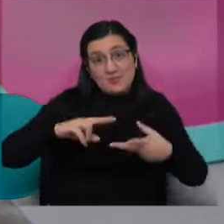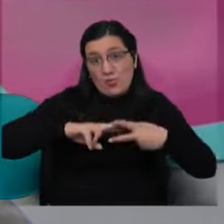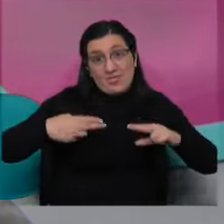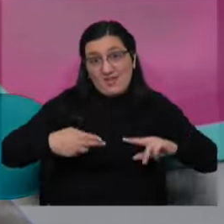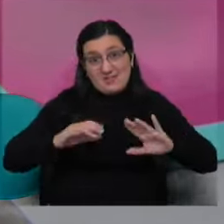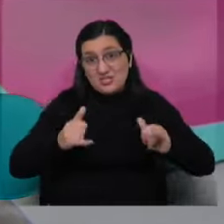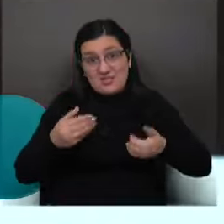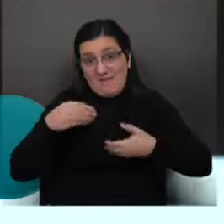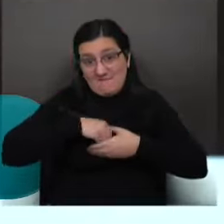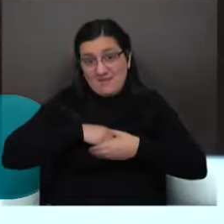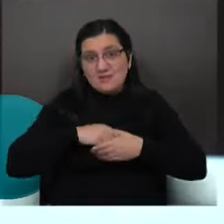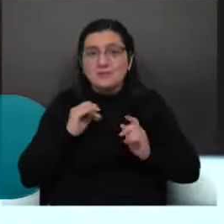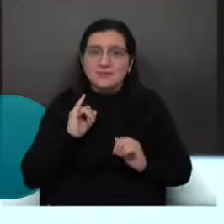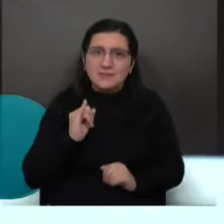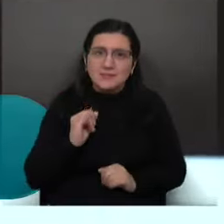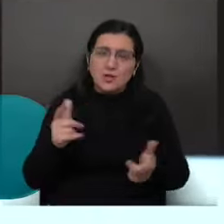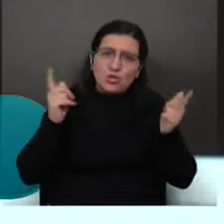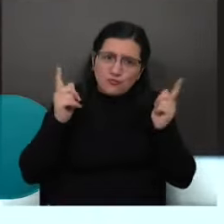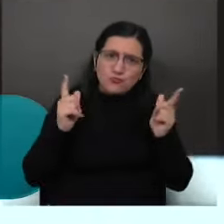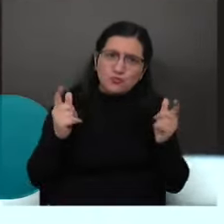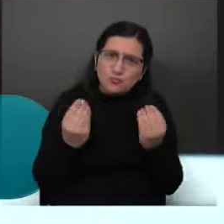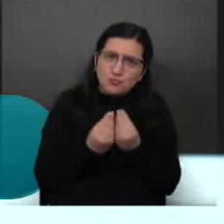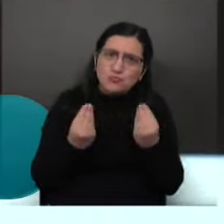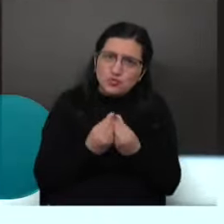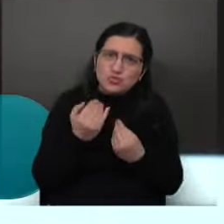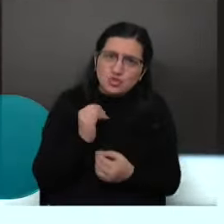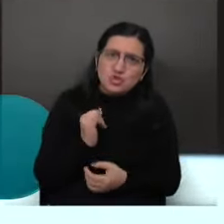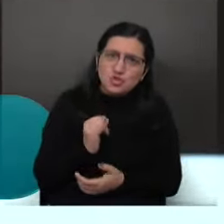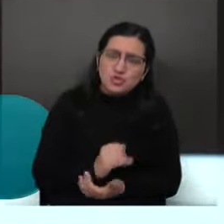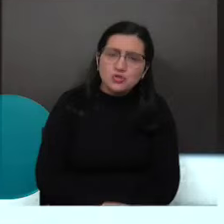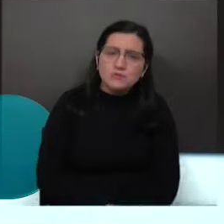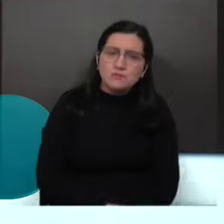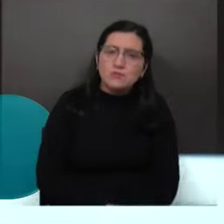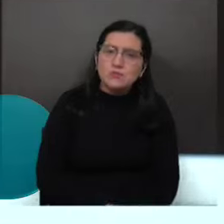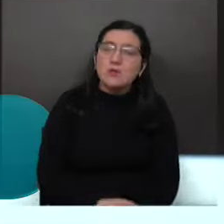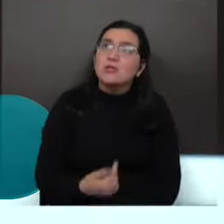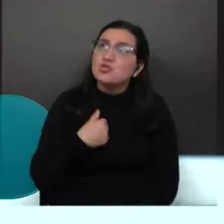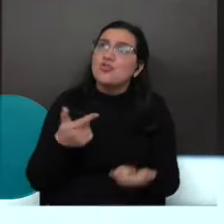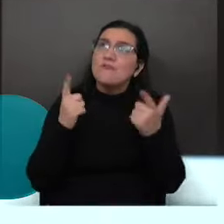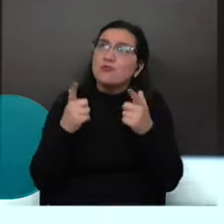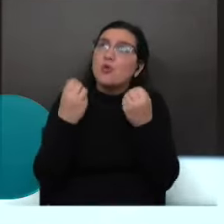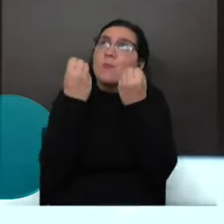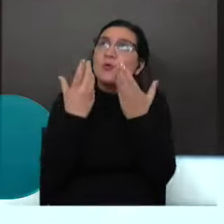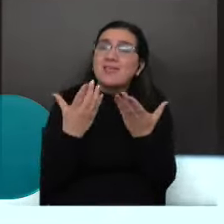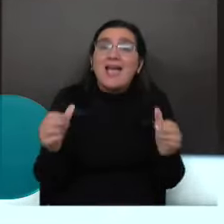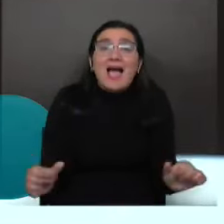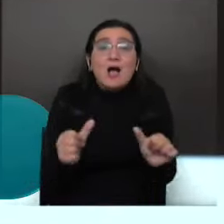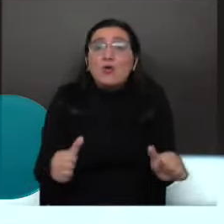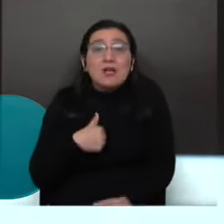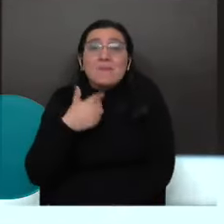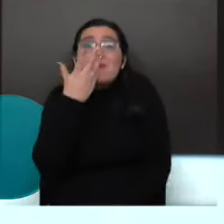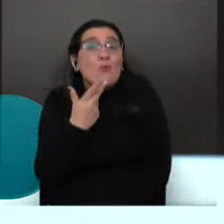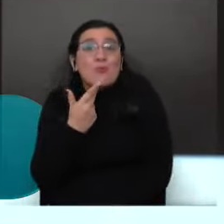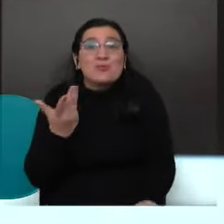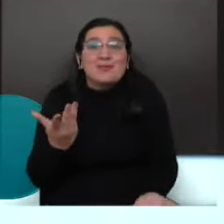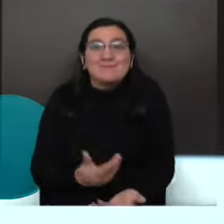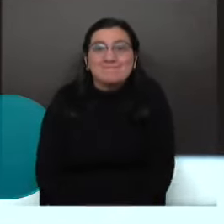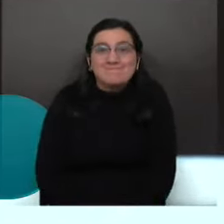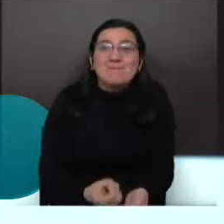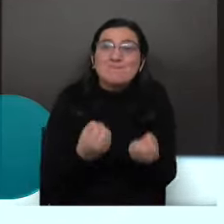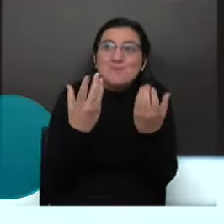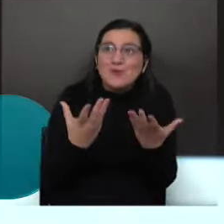Sí sí y lo disfruto mucho sí sí sí sí disfruto mucho porque hago lo que me gusta hacer